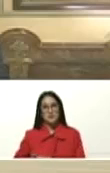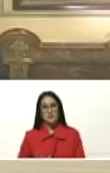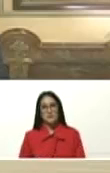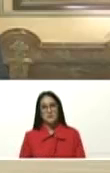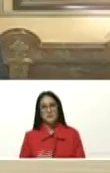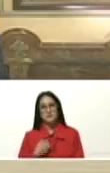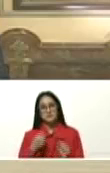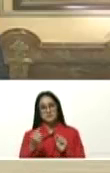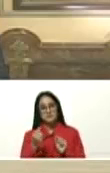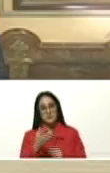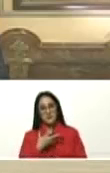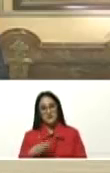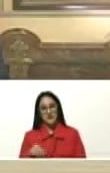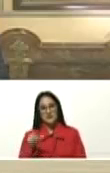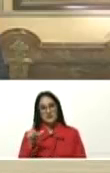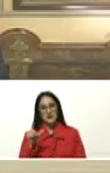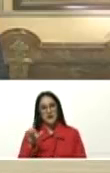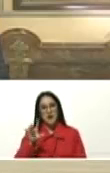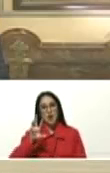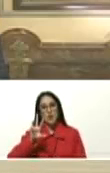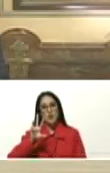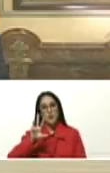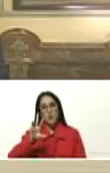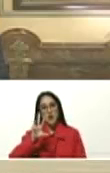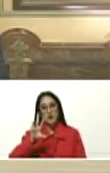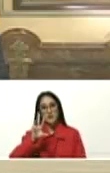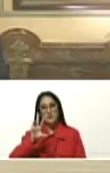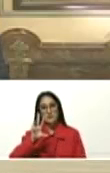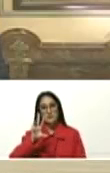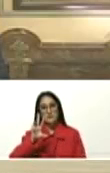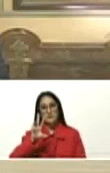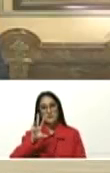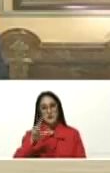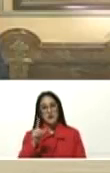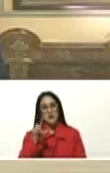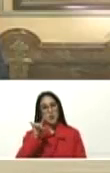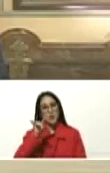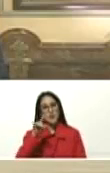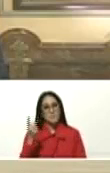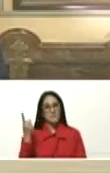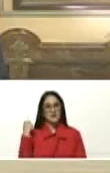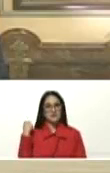Conversé con el presidente Lula da Silva el lunes pasado